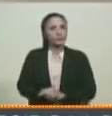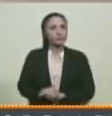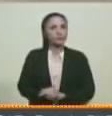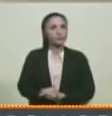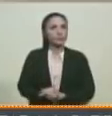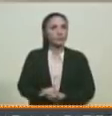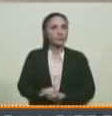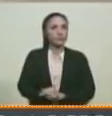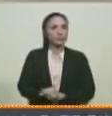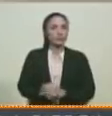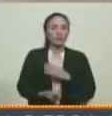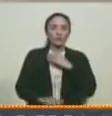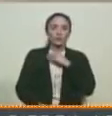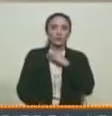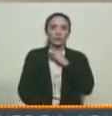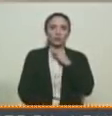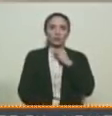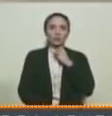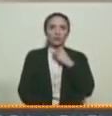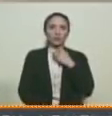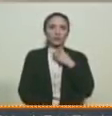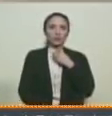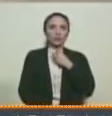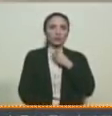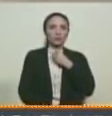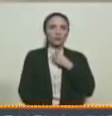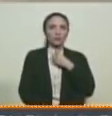que transmitan el mensaje de paz,